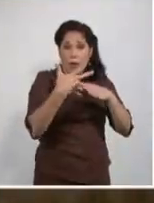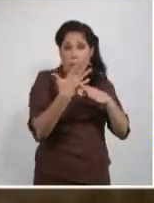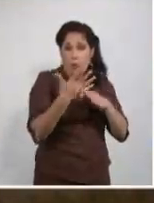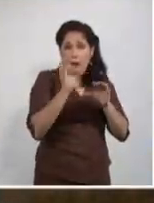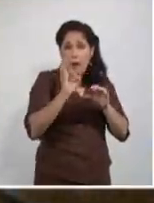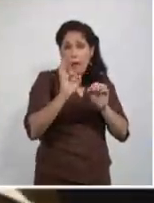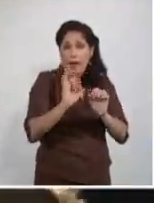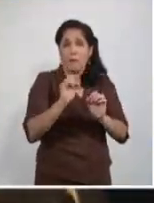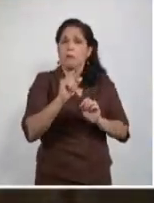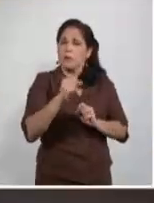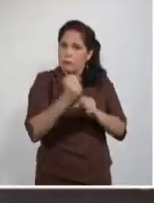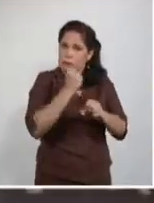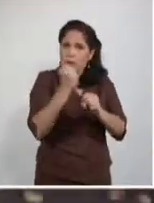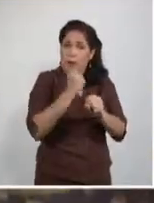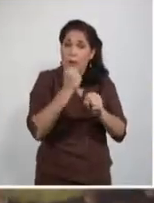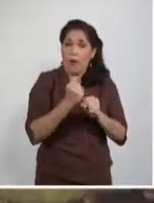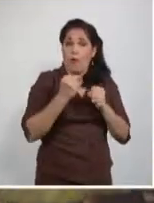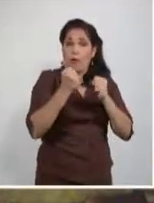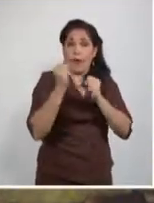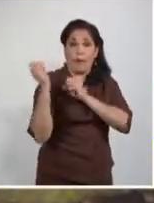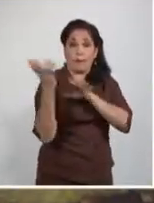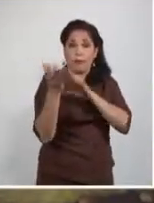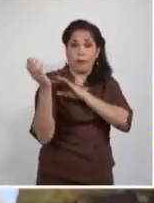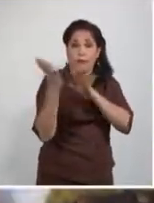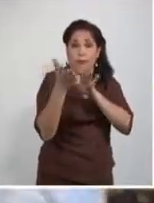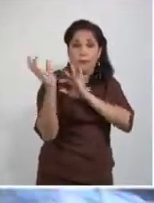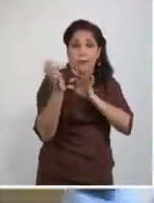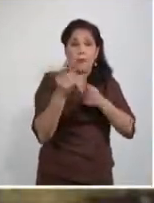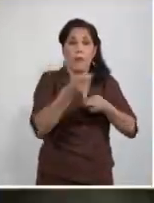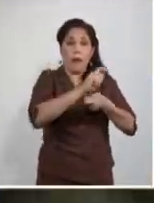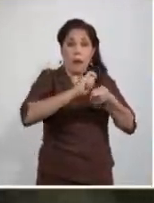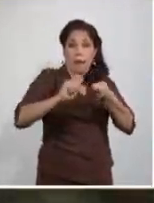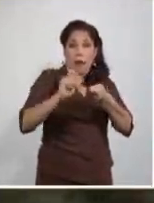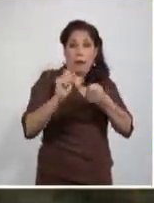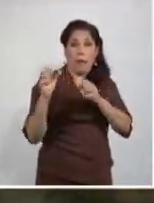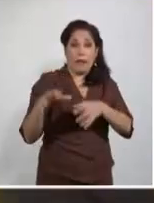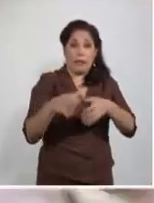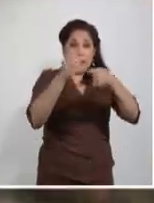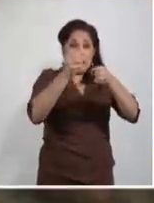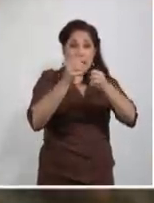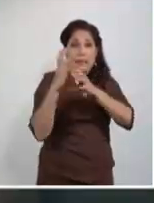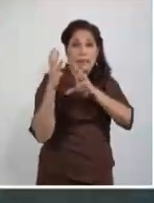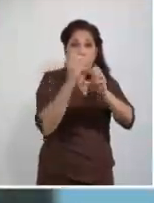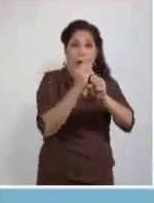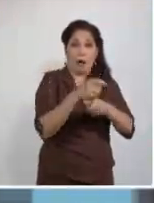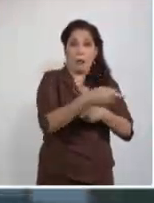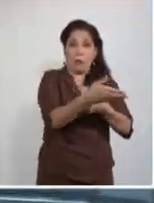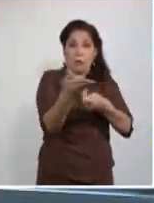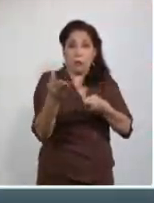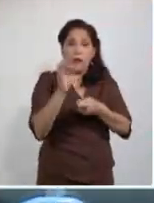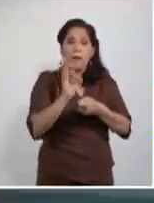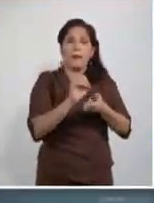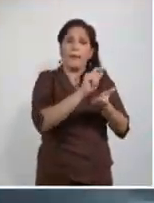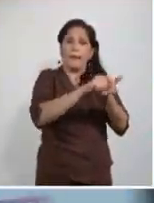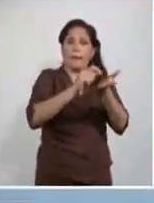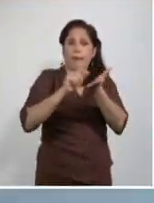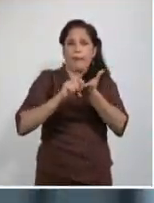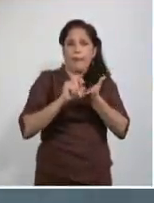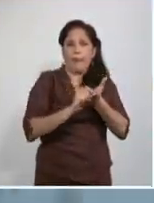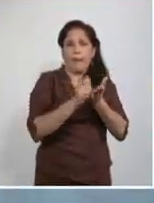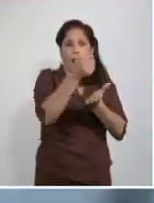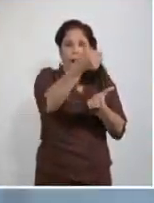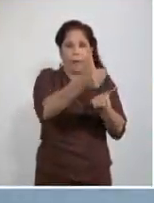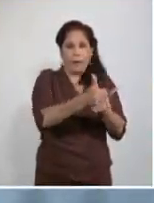Durante todo el día han laborado los estibadores en el centro de carga para hacer llegar el demandado producto con premura a la red de placitas y mercados de la